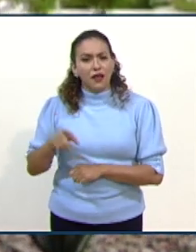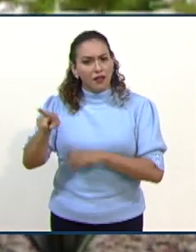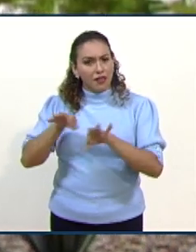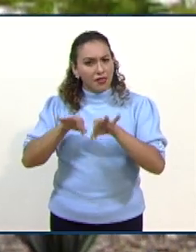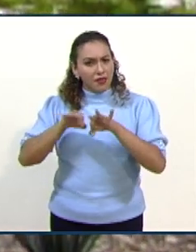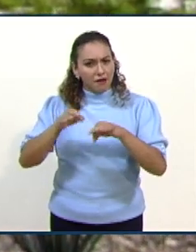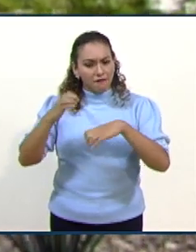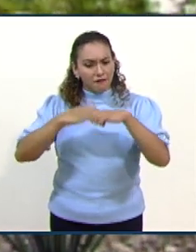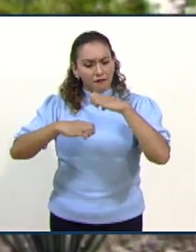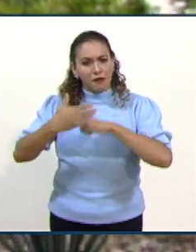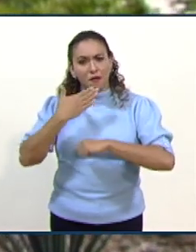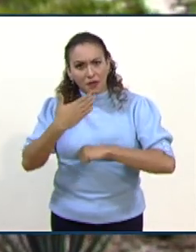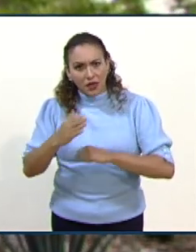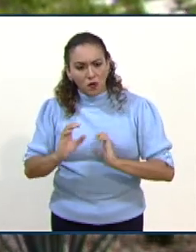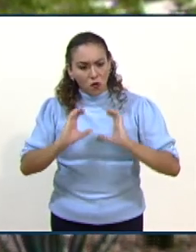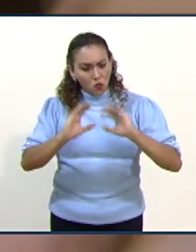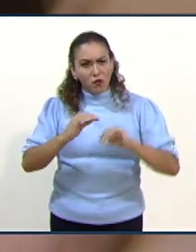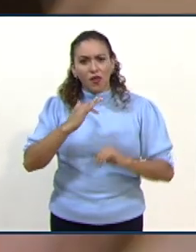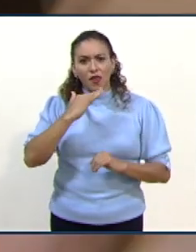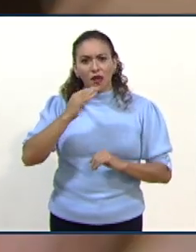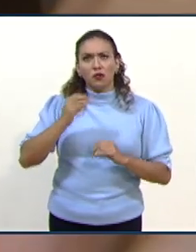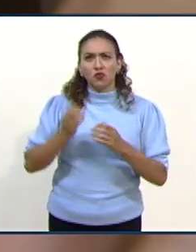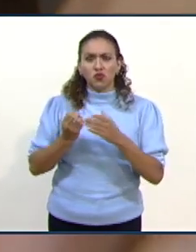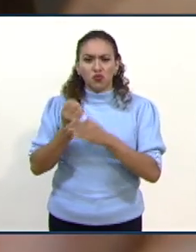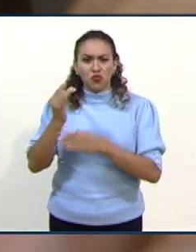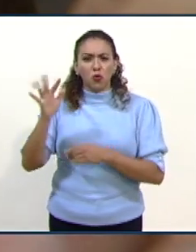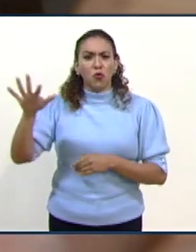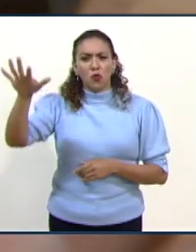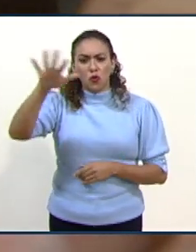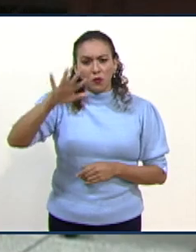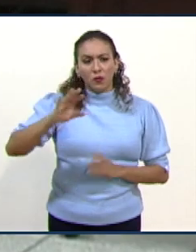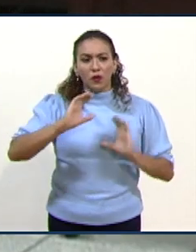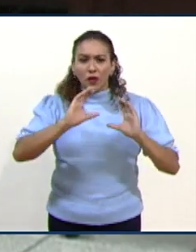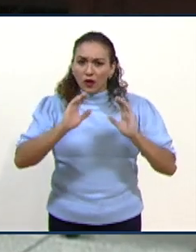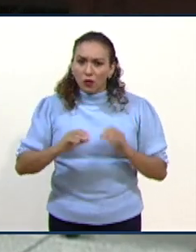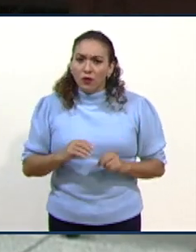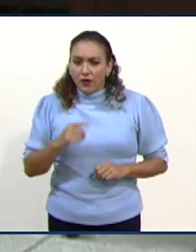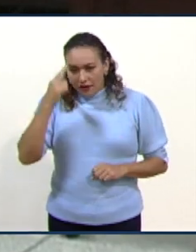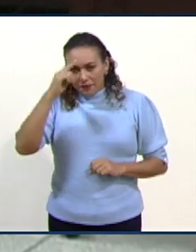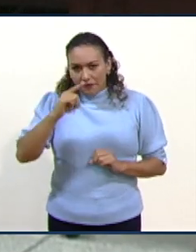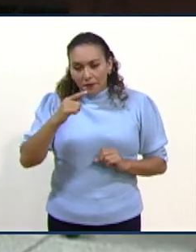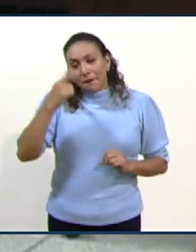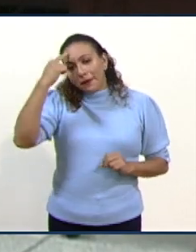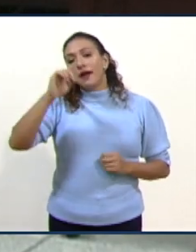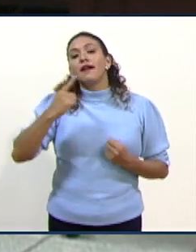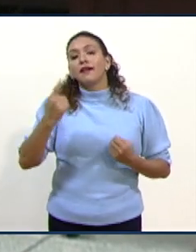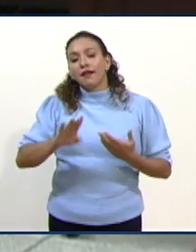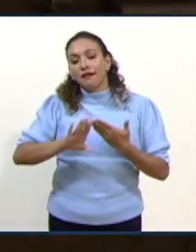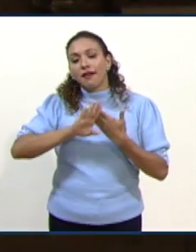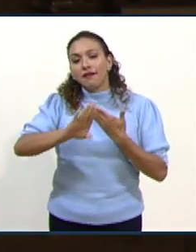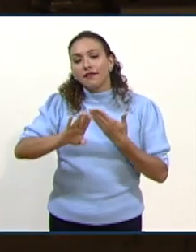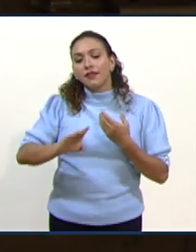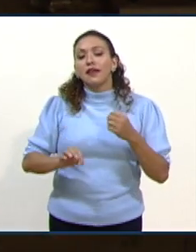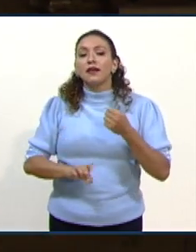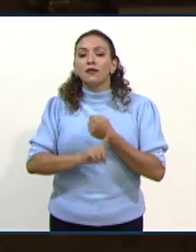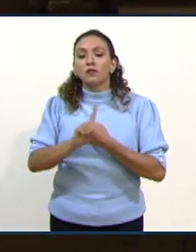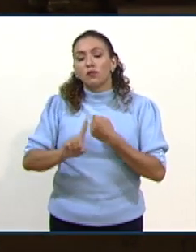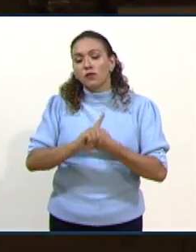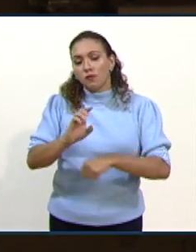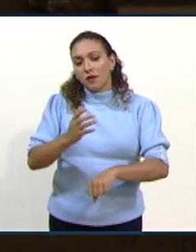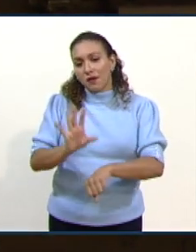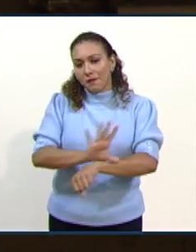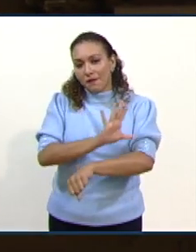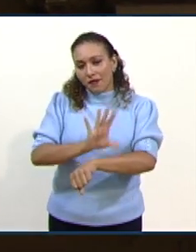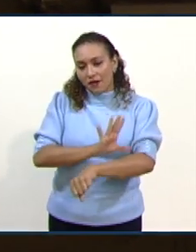controle sus emisiones de contaminantes y mitigue los daños al medio ambiente sin afectar el abasto de energía eléctrica.